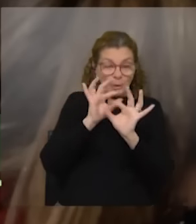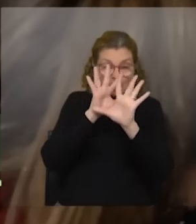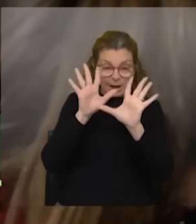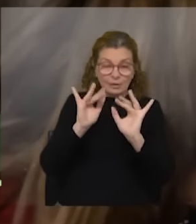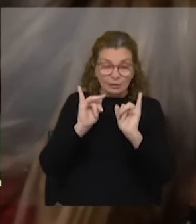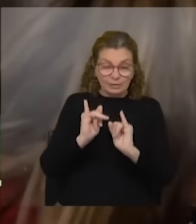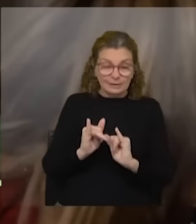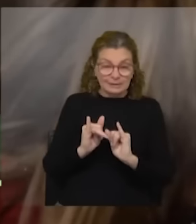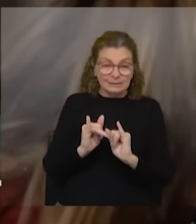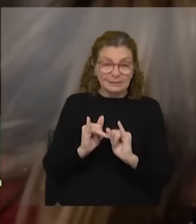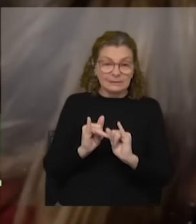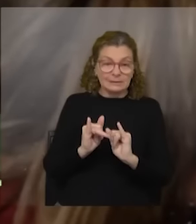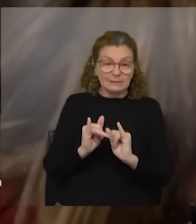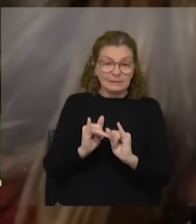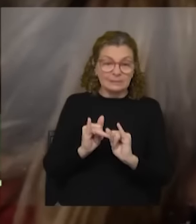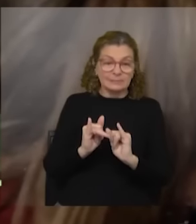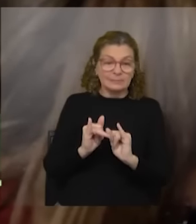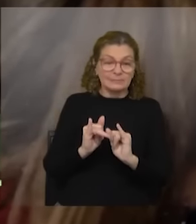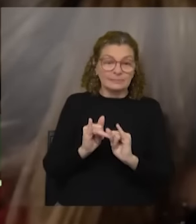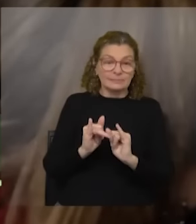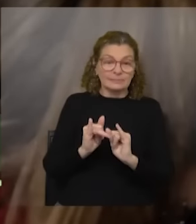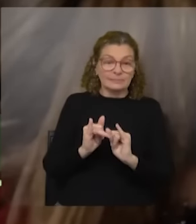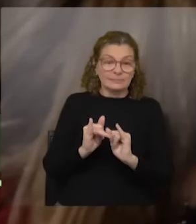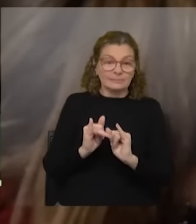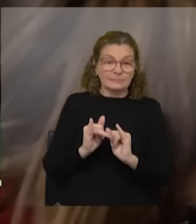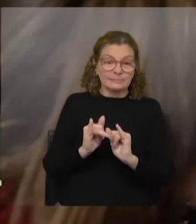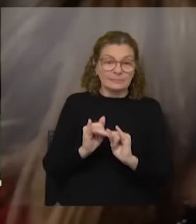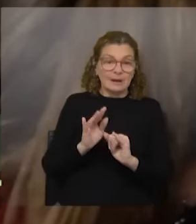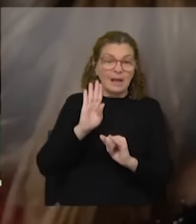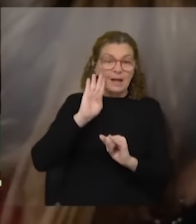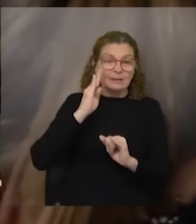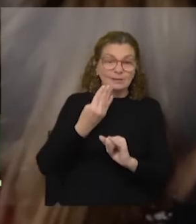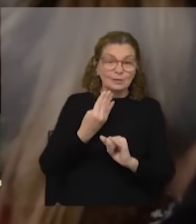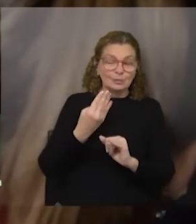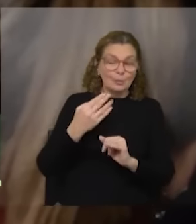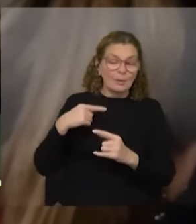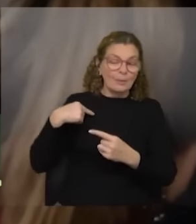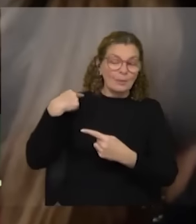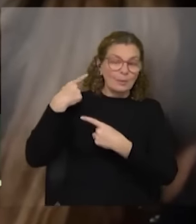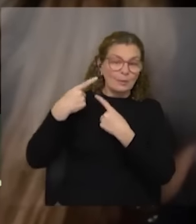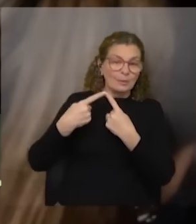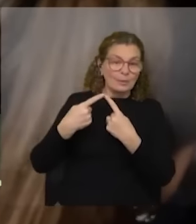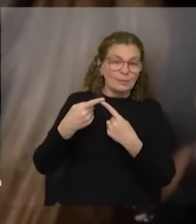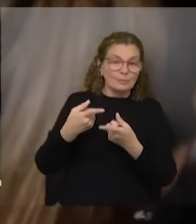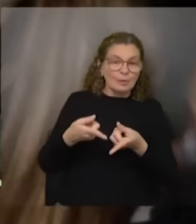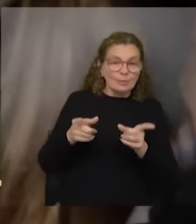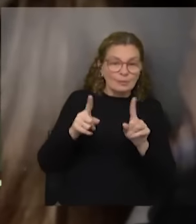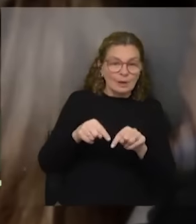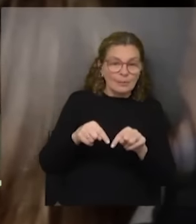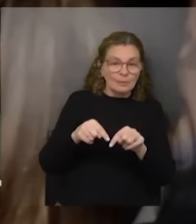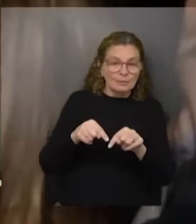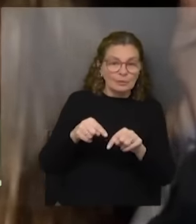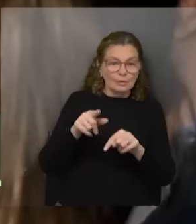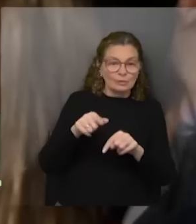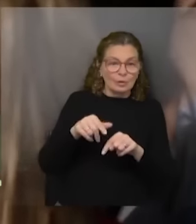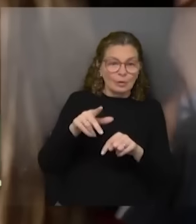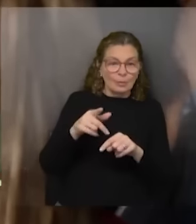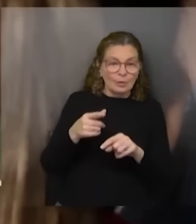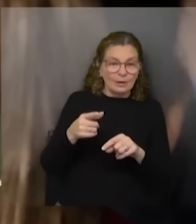este eh la la actitud refundacional o creernos todos los la la la